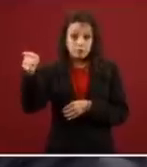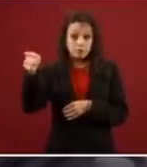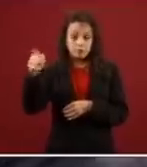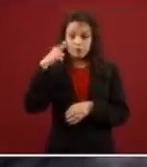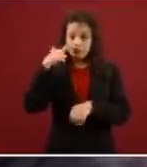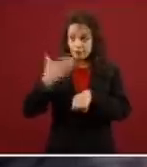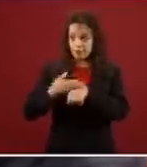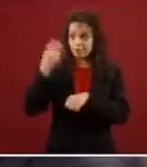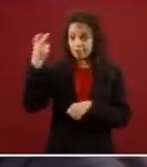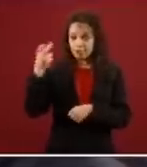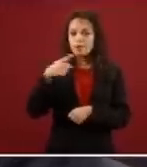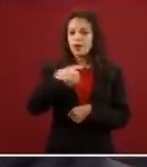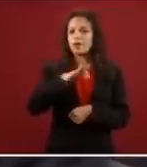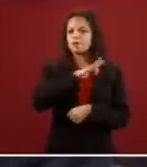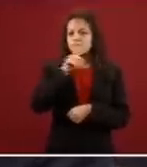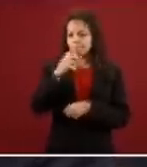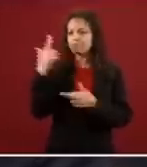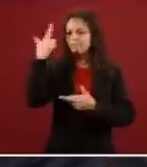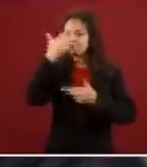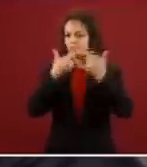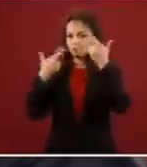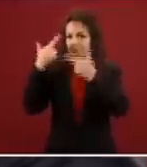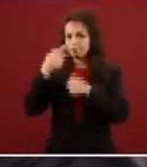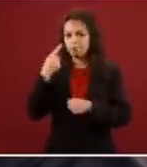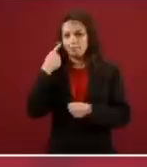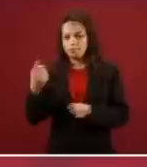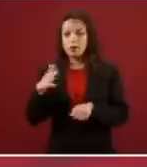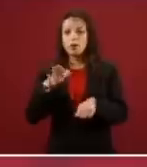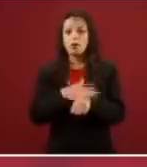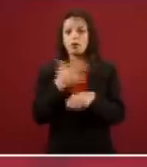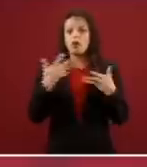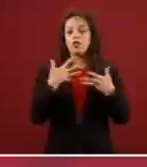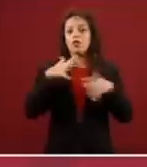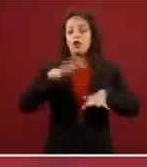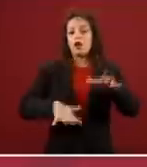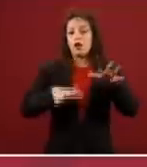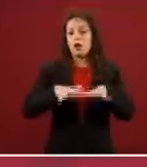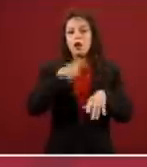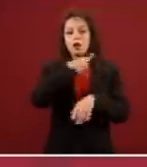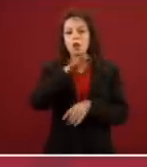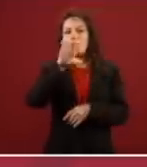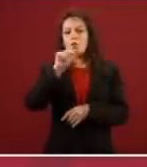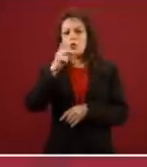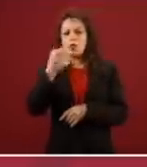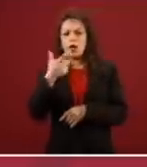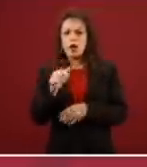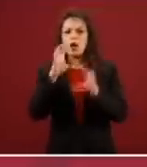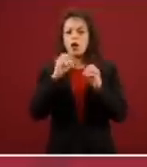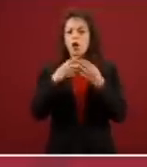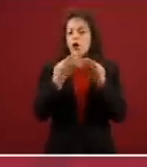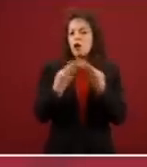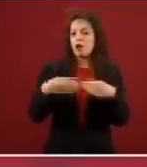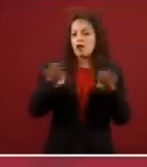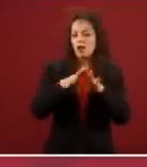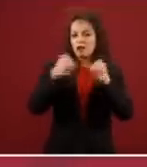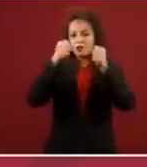tener cateos, porque este dinero lo llevan a veces a casas de seguridad o lo tienen en bóvedas para poder traer este dinero